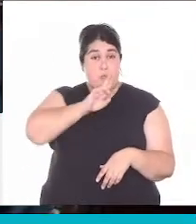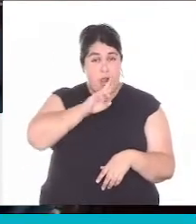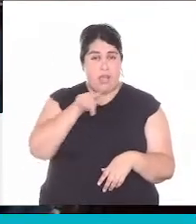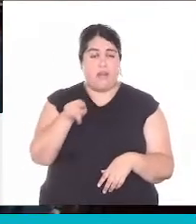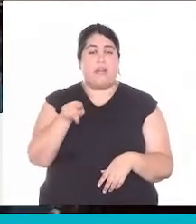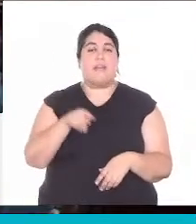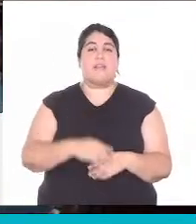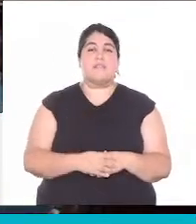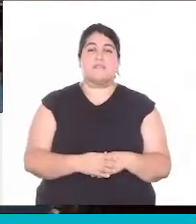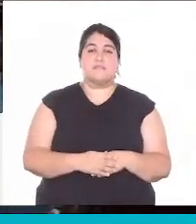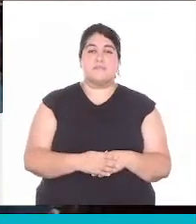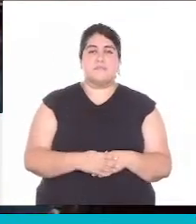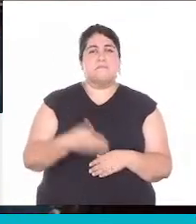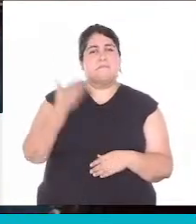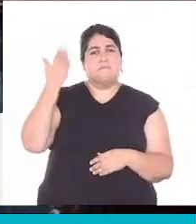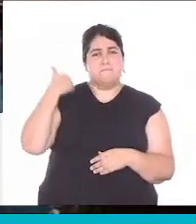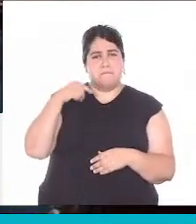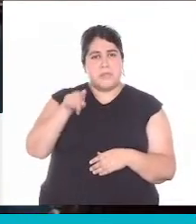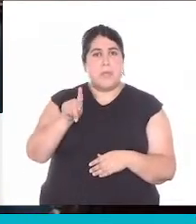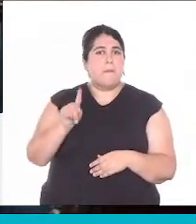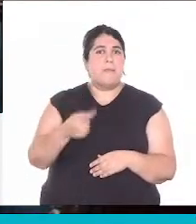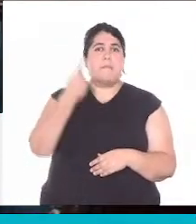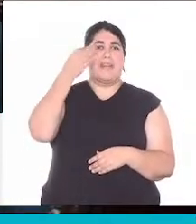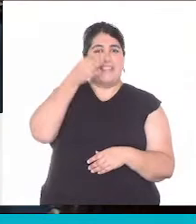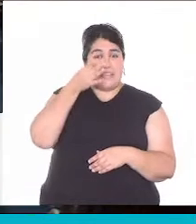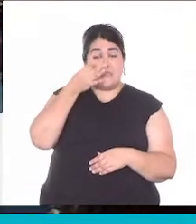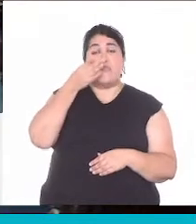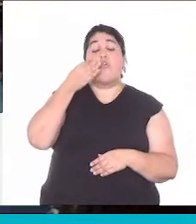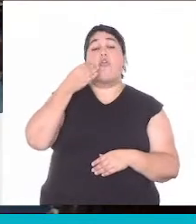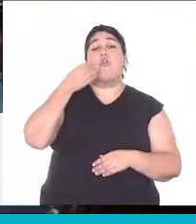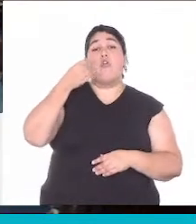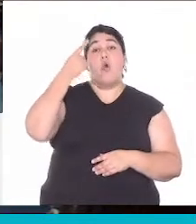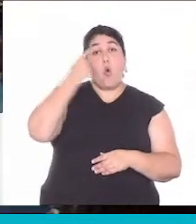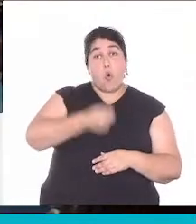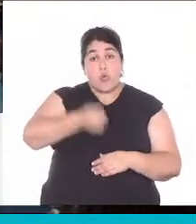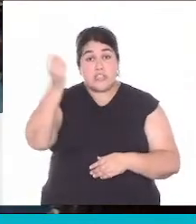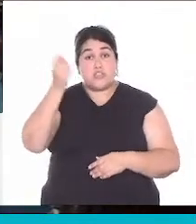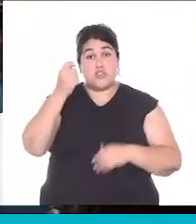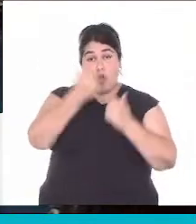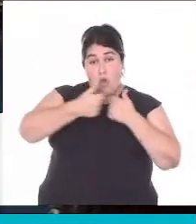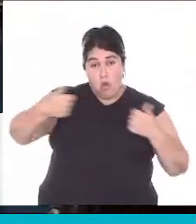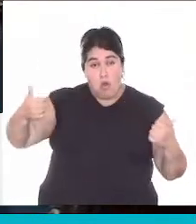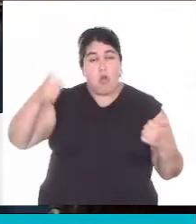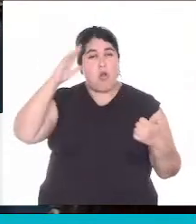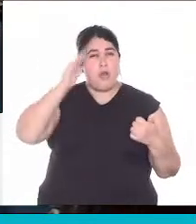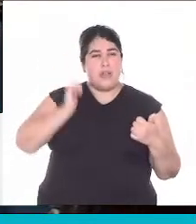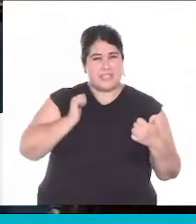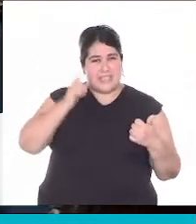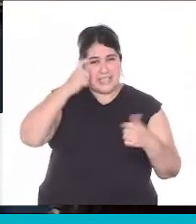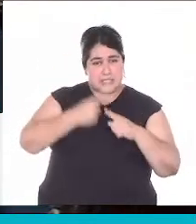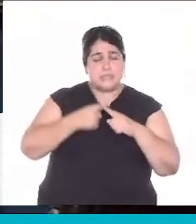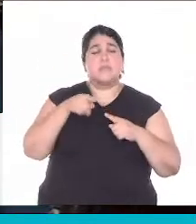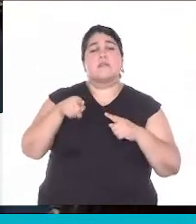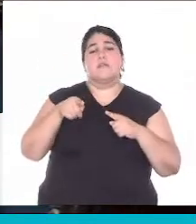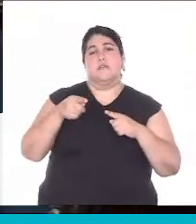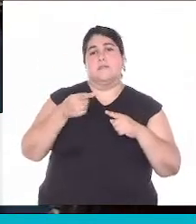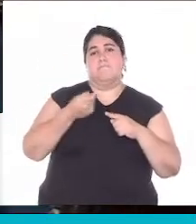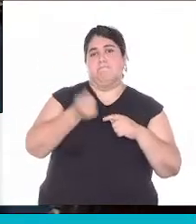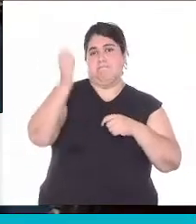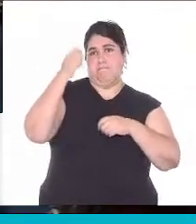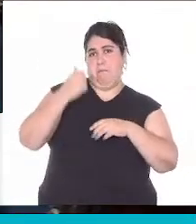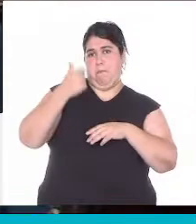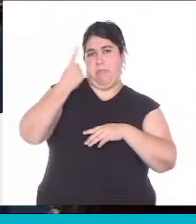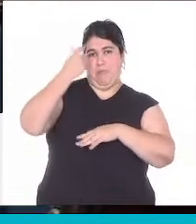fue la primer testigo del juicio de las juntas. Cuando empezamos a trabajar este proyecto, mucho antes de que se estrene